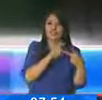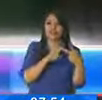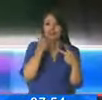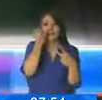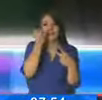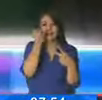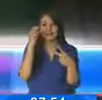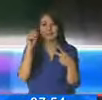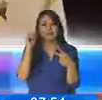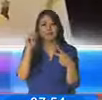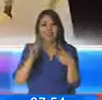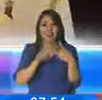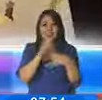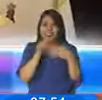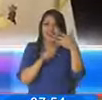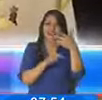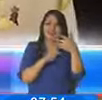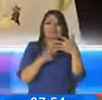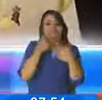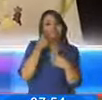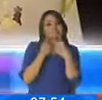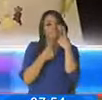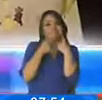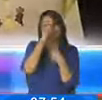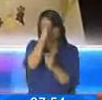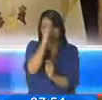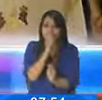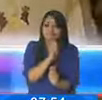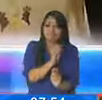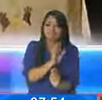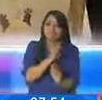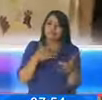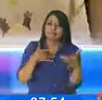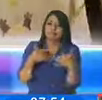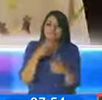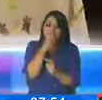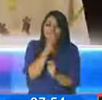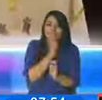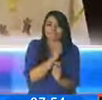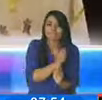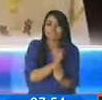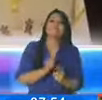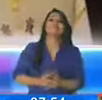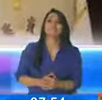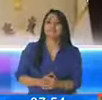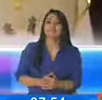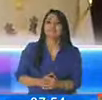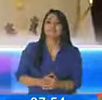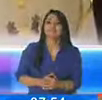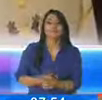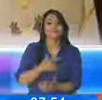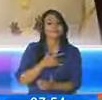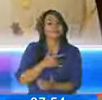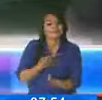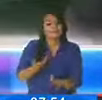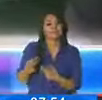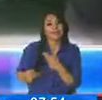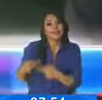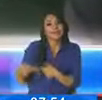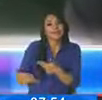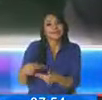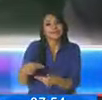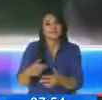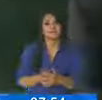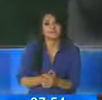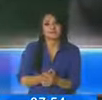Manuel, entre otros, entre lágrimas darán honor al Zarzocita, ya que según mencionan, deja un gran legado. Con él